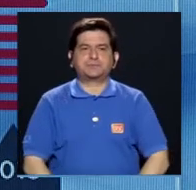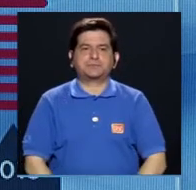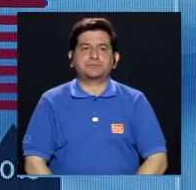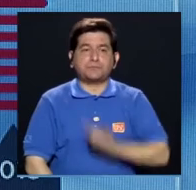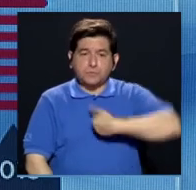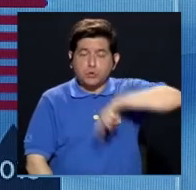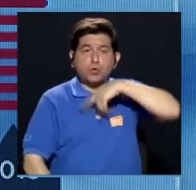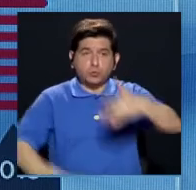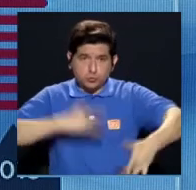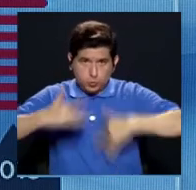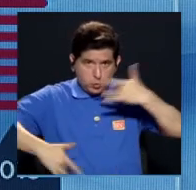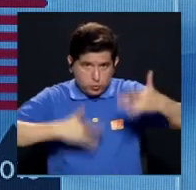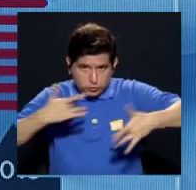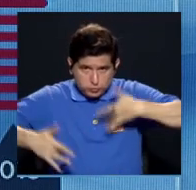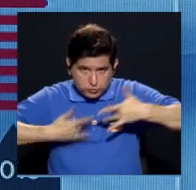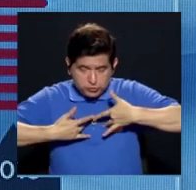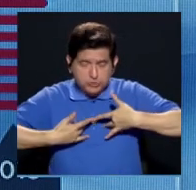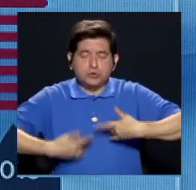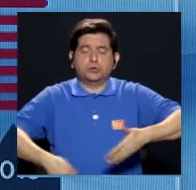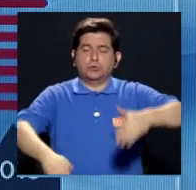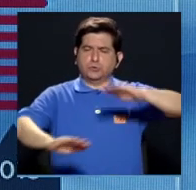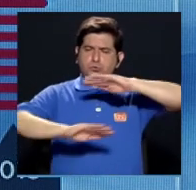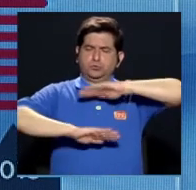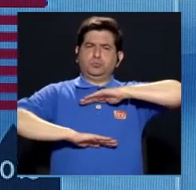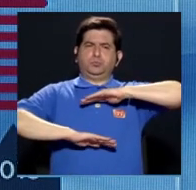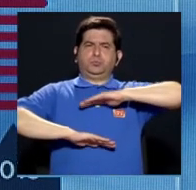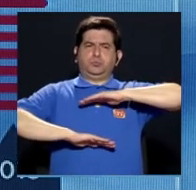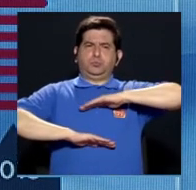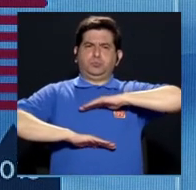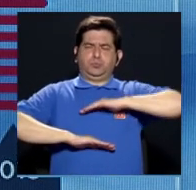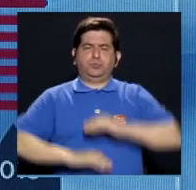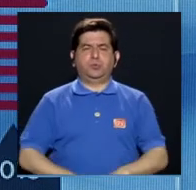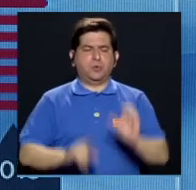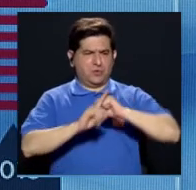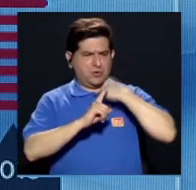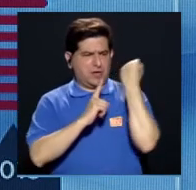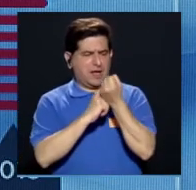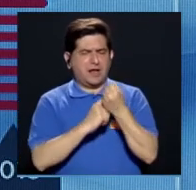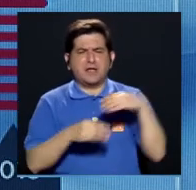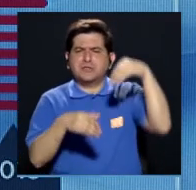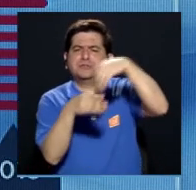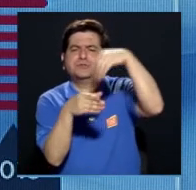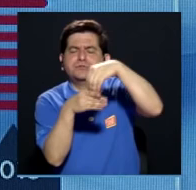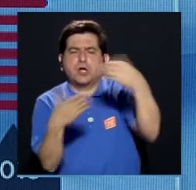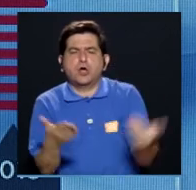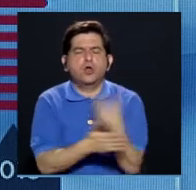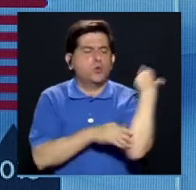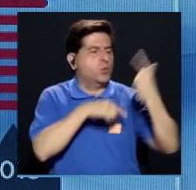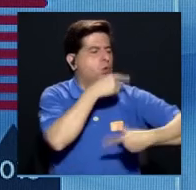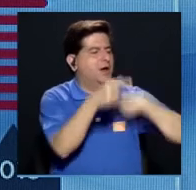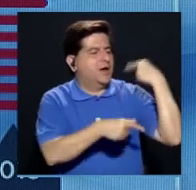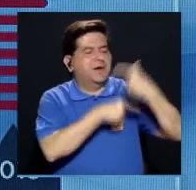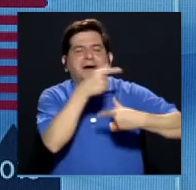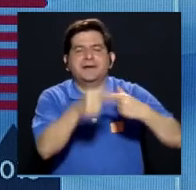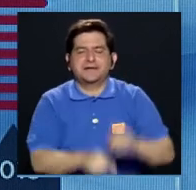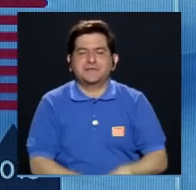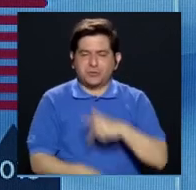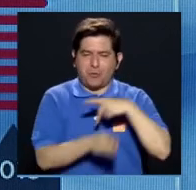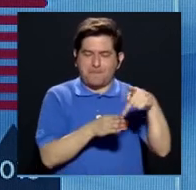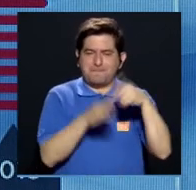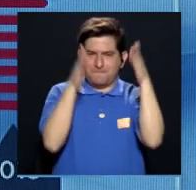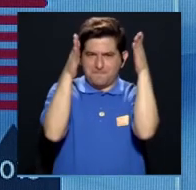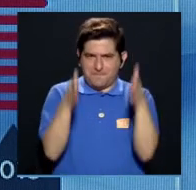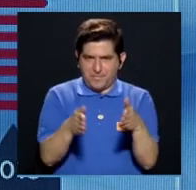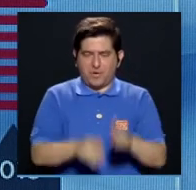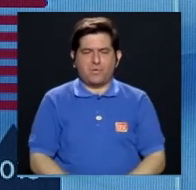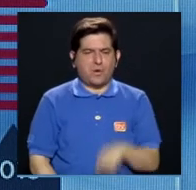Nos sentimos, por supuesto, muy satisfechos de aportar a la sociedad una nueva generación de